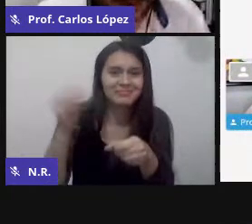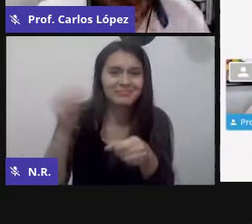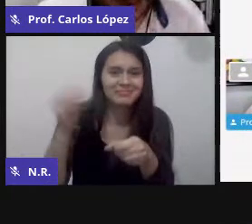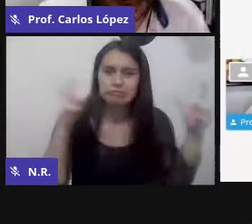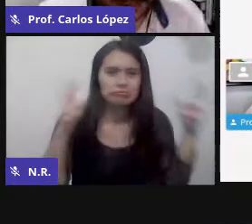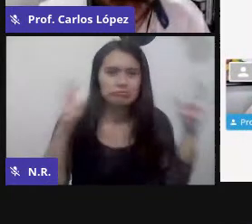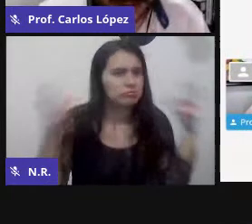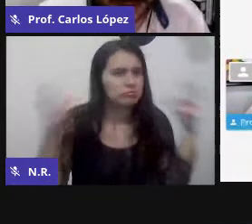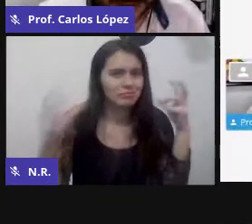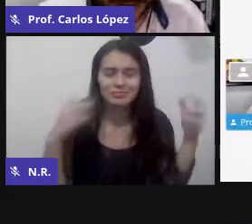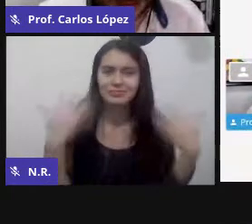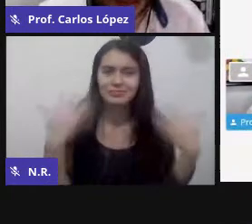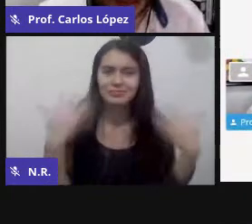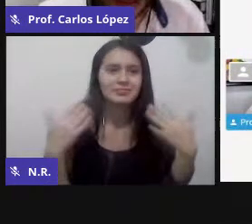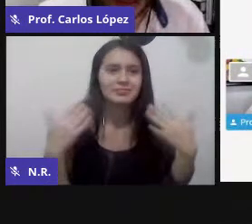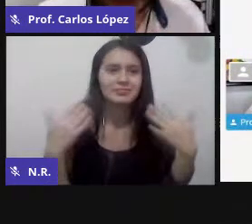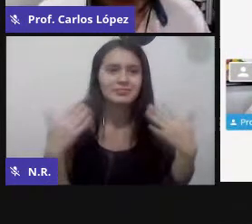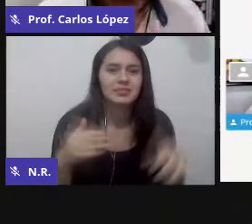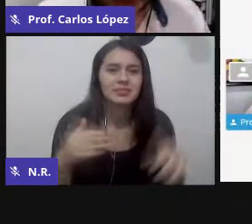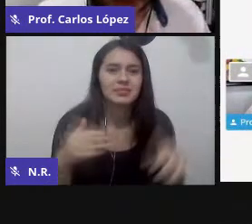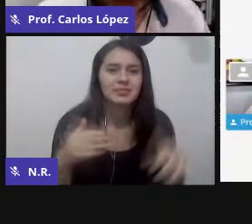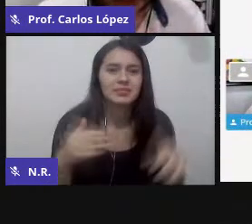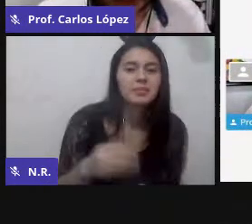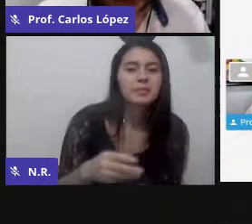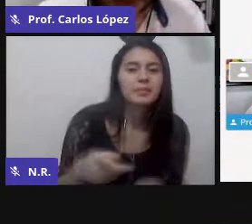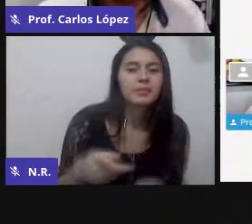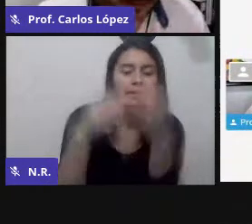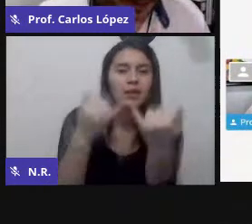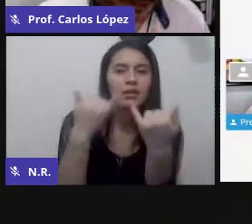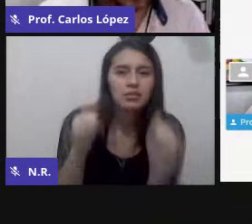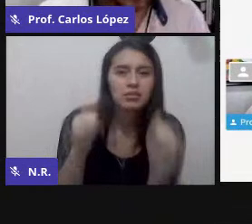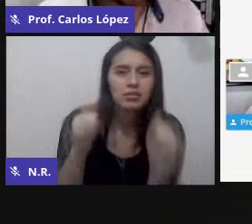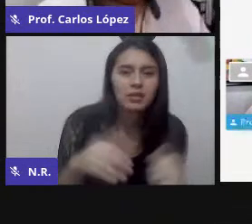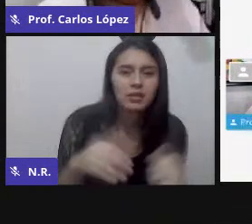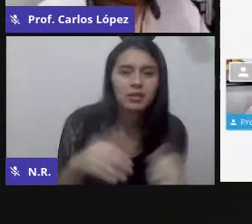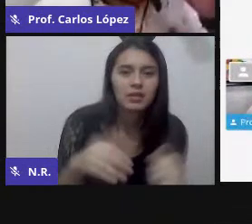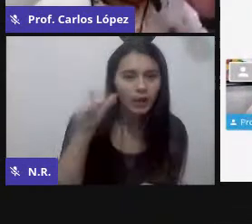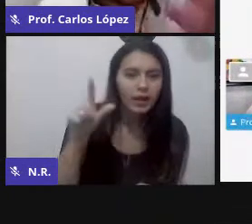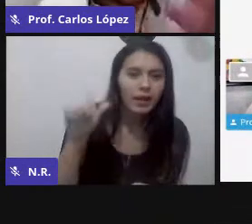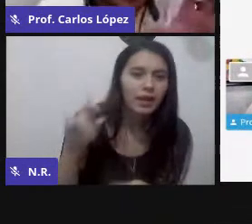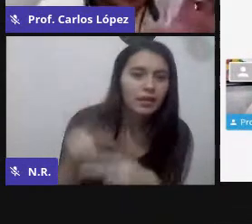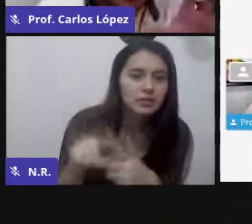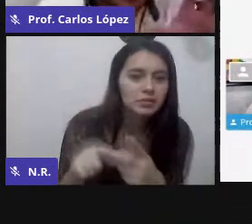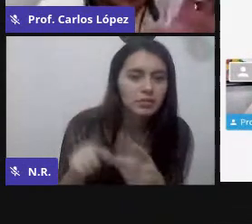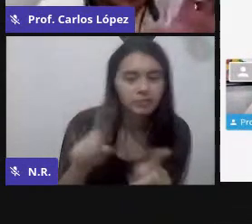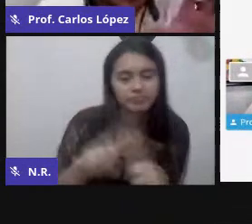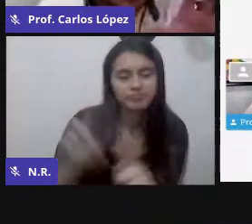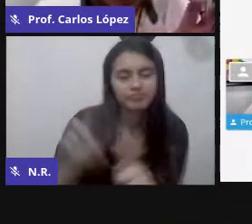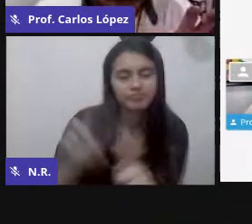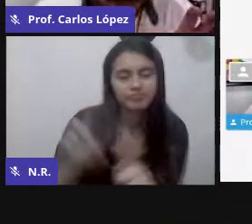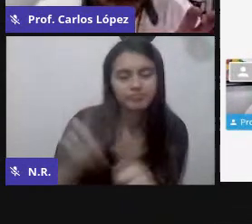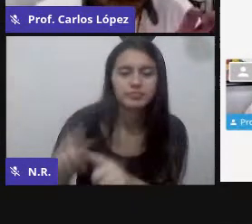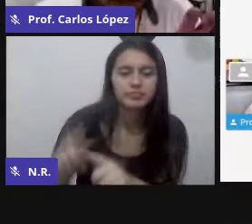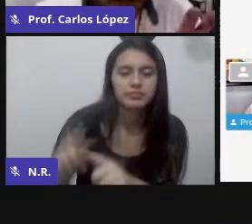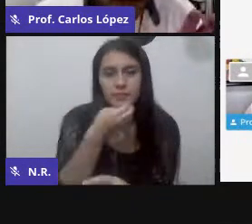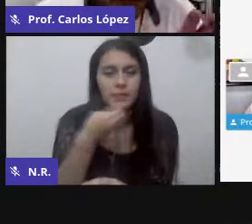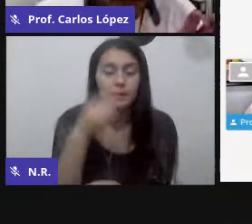Hola, Ángel Guerrero, Alejandro, Diana Sánchez, no se pudo conectar, bueno. Pero es muy simple.